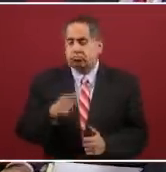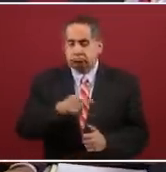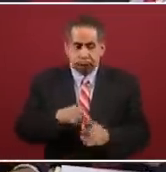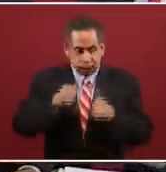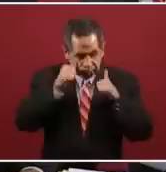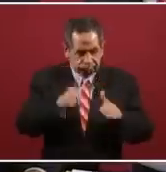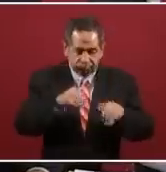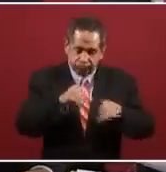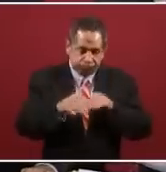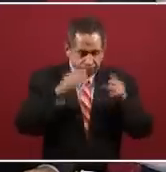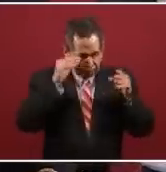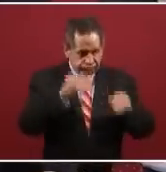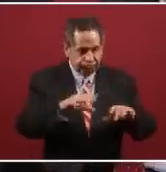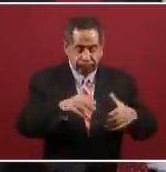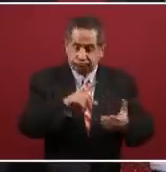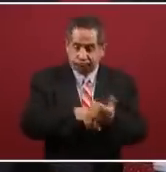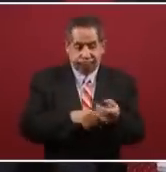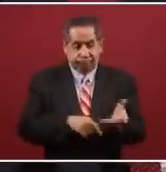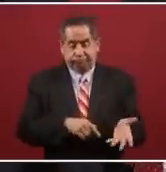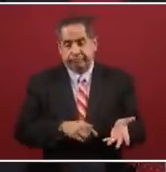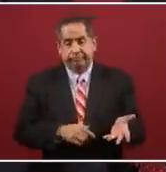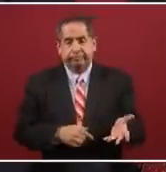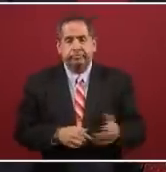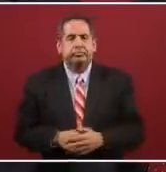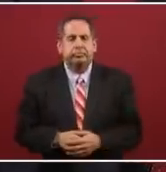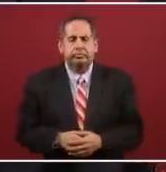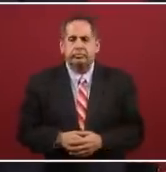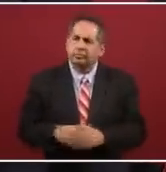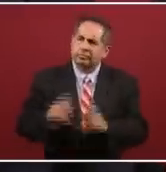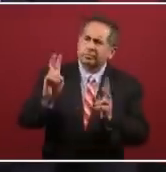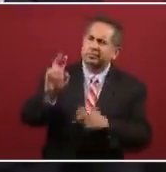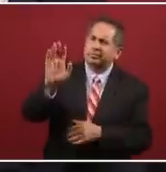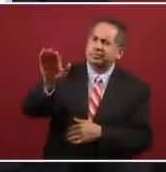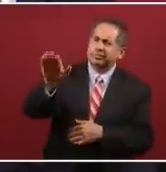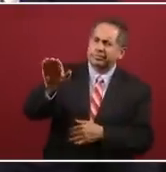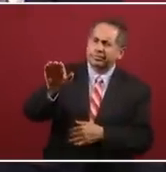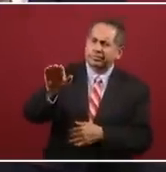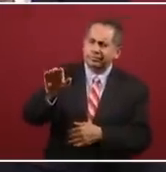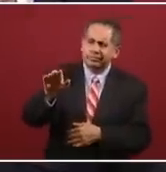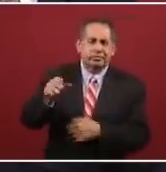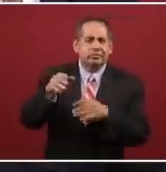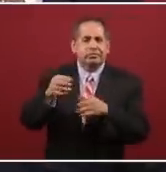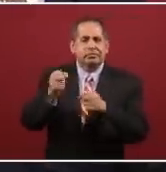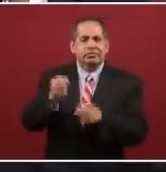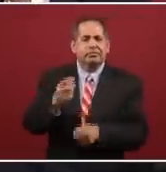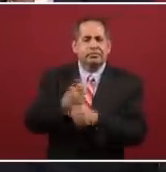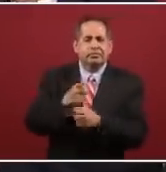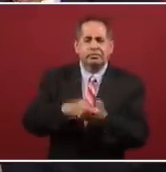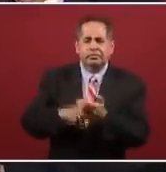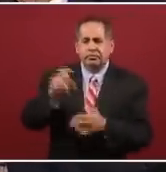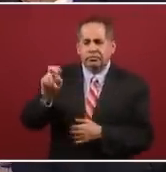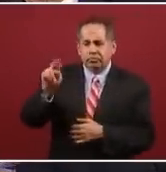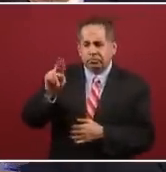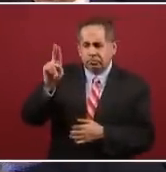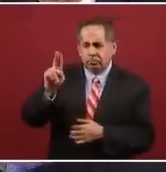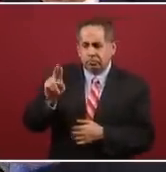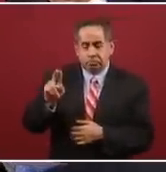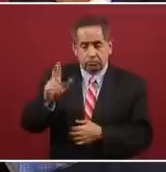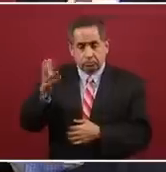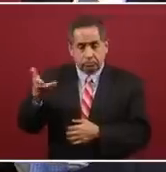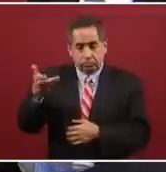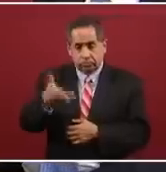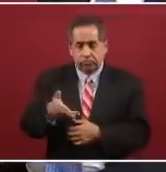aplicado a fondo. El tema de del Consejo de Seguridad de Naciones Unidas. ¿Han pedido